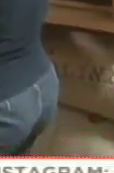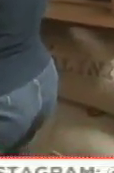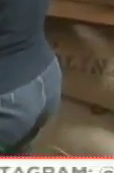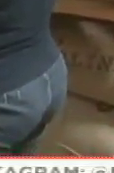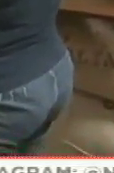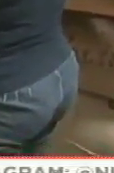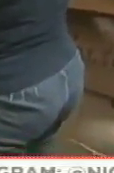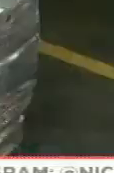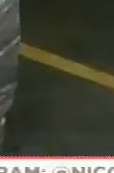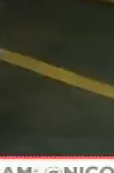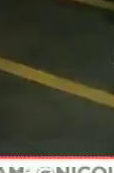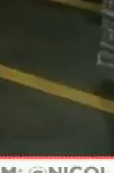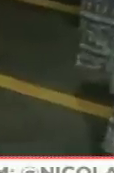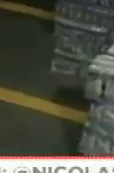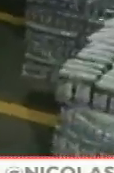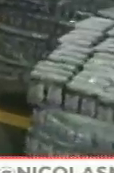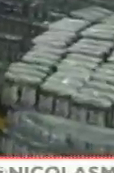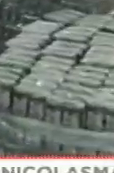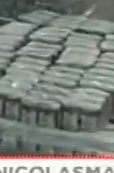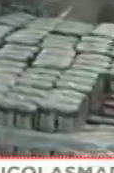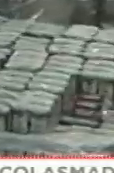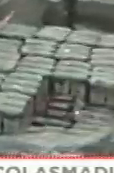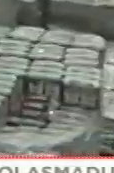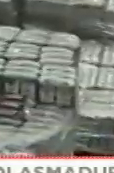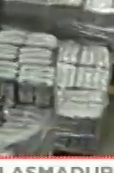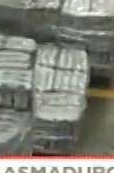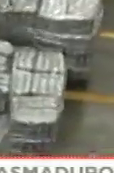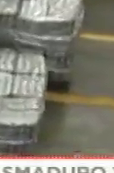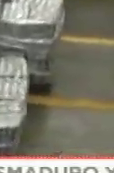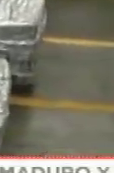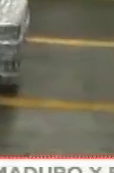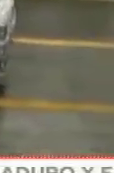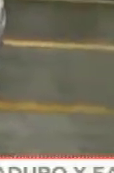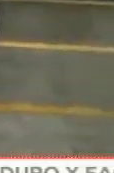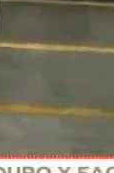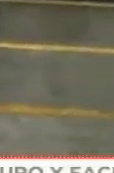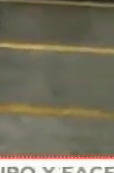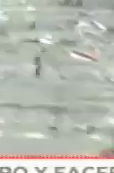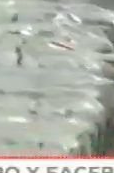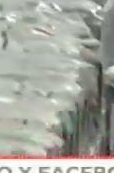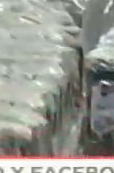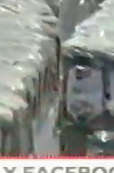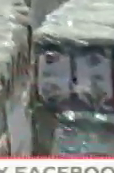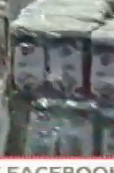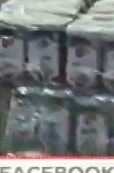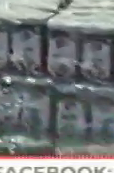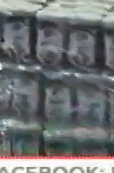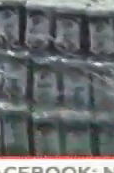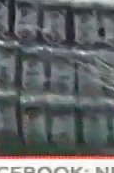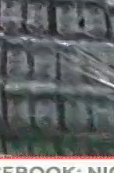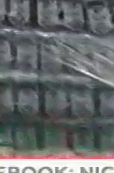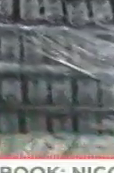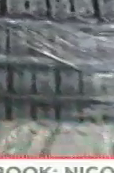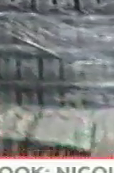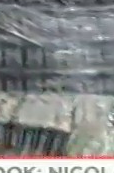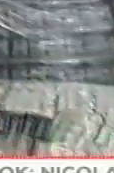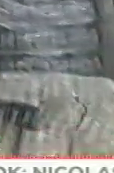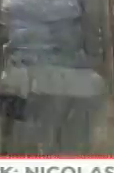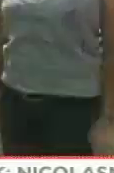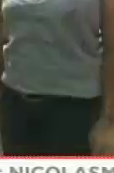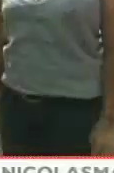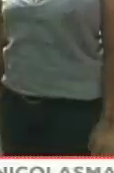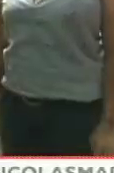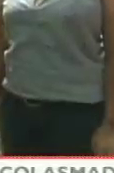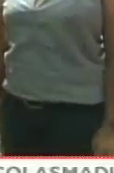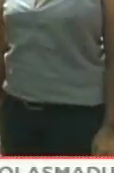420.000 ya han sido insertados laboralmente en distintas ocupaciones. Y además, presidente, informar que son 100, pero con una meta de más de 300,